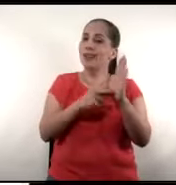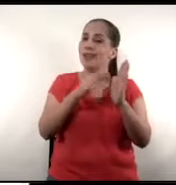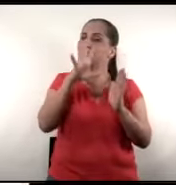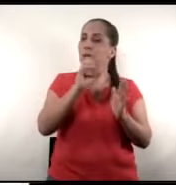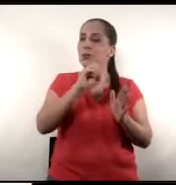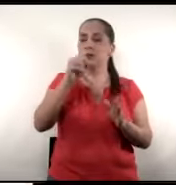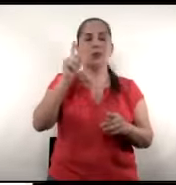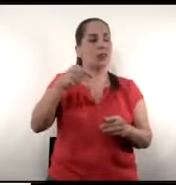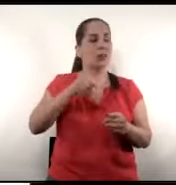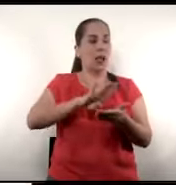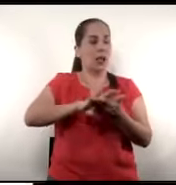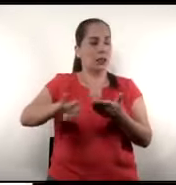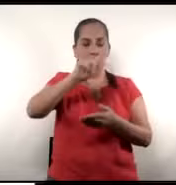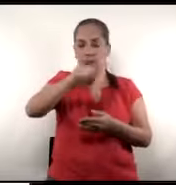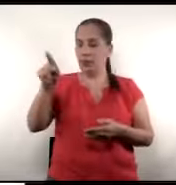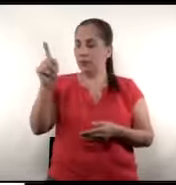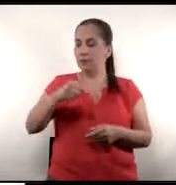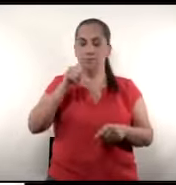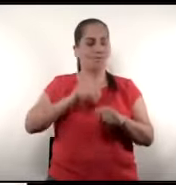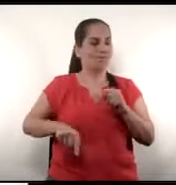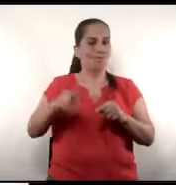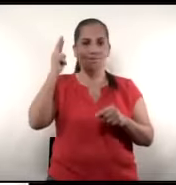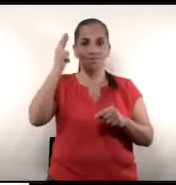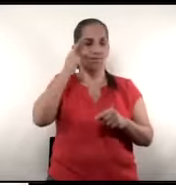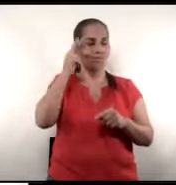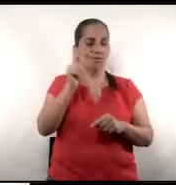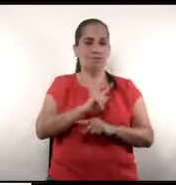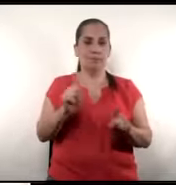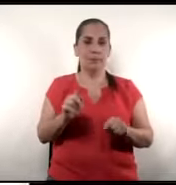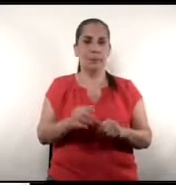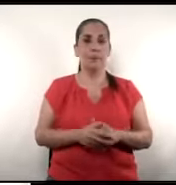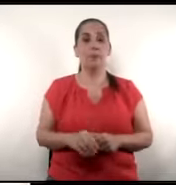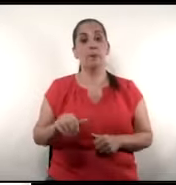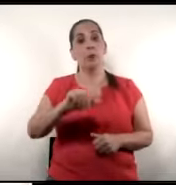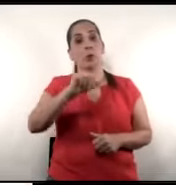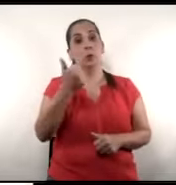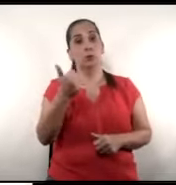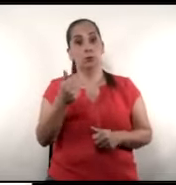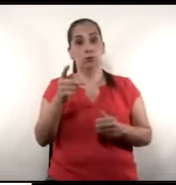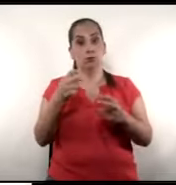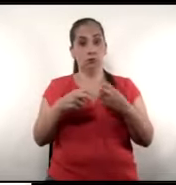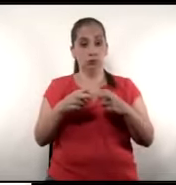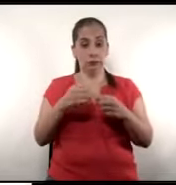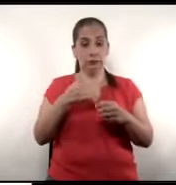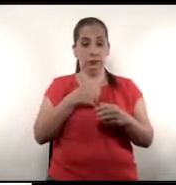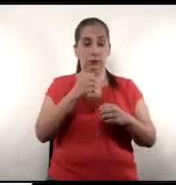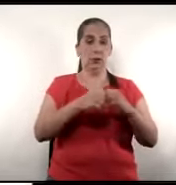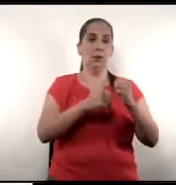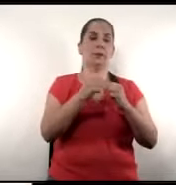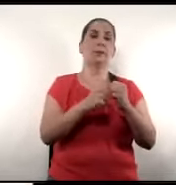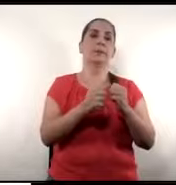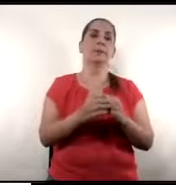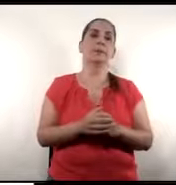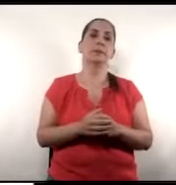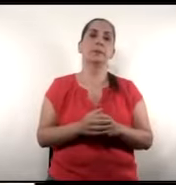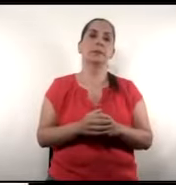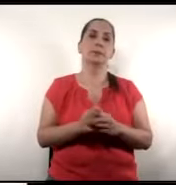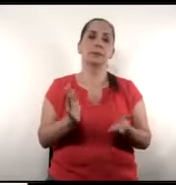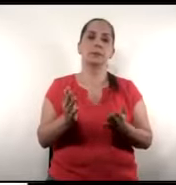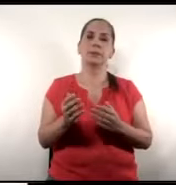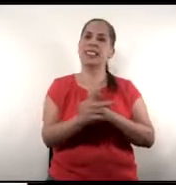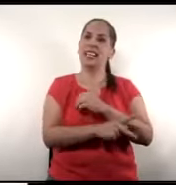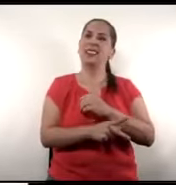eliminarla. Es absolutamente irracional. Otro de los problemas que tenemos en obra es que el Estado